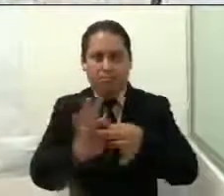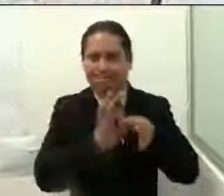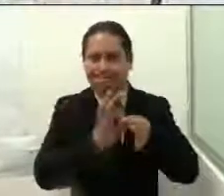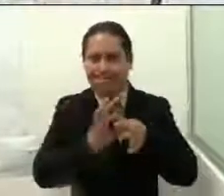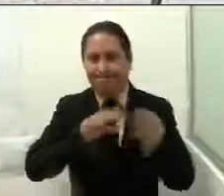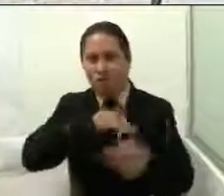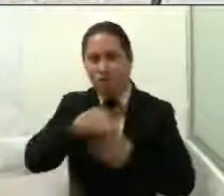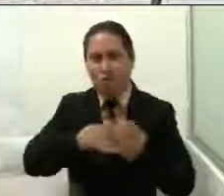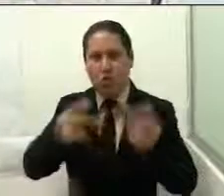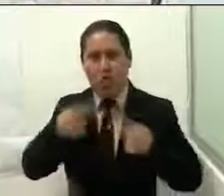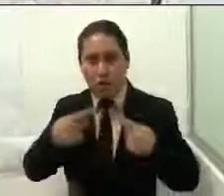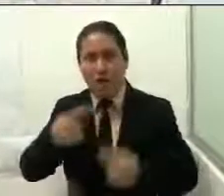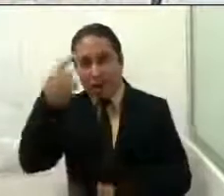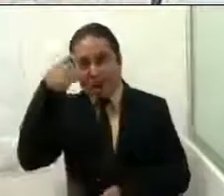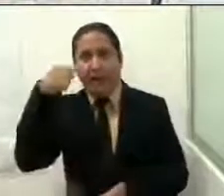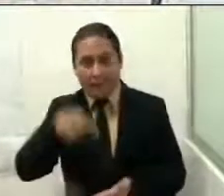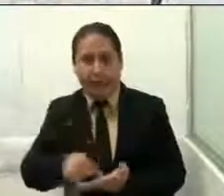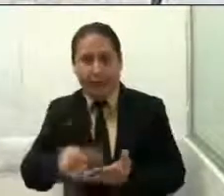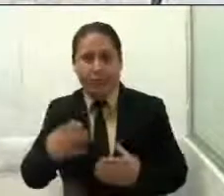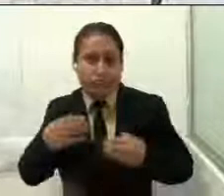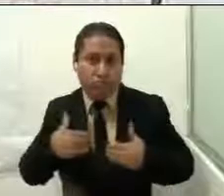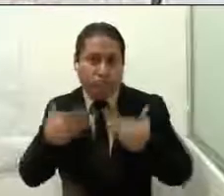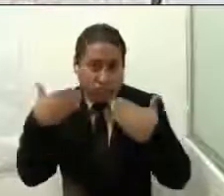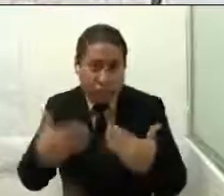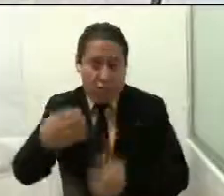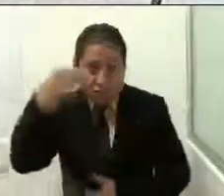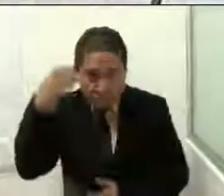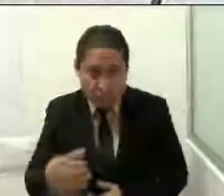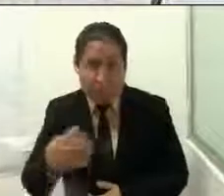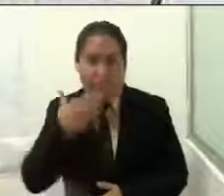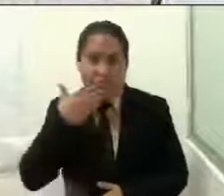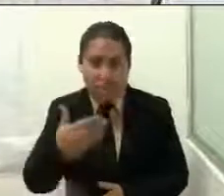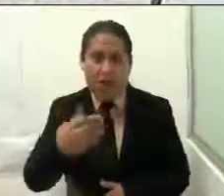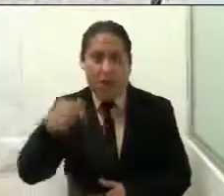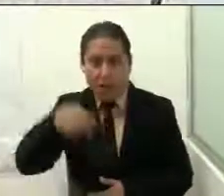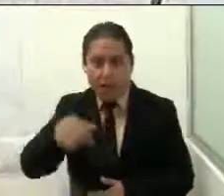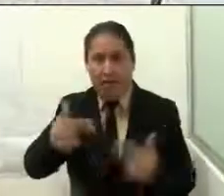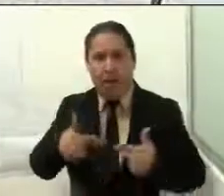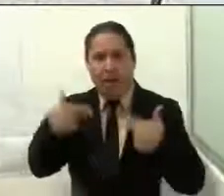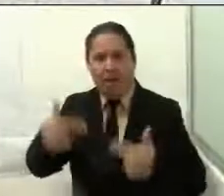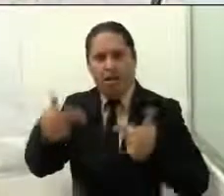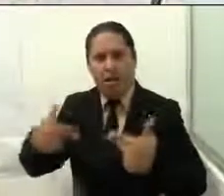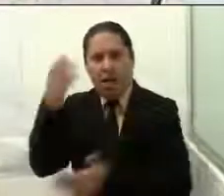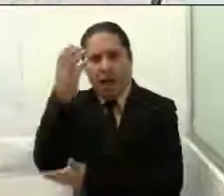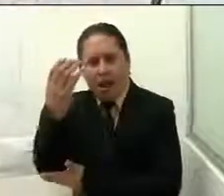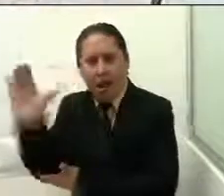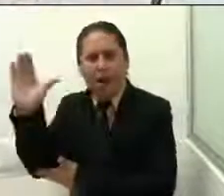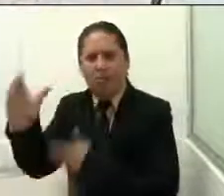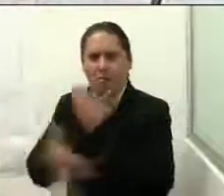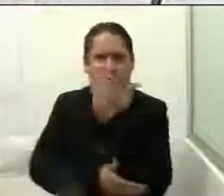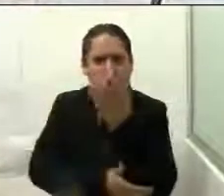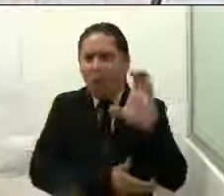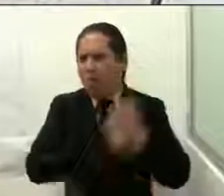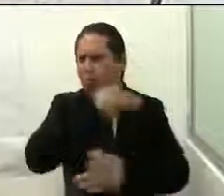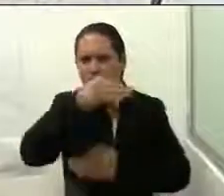nuestros productores porque el campo es el patrimonio de los chiapanecos y el campo se finca la fuerza que hace crecer